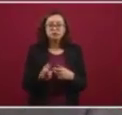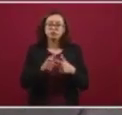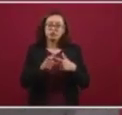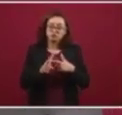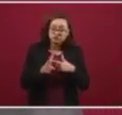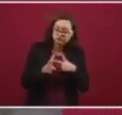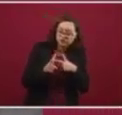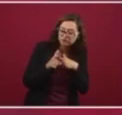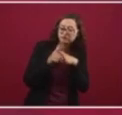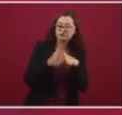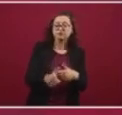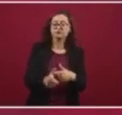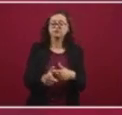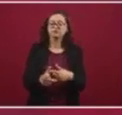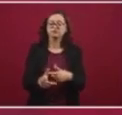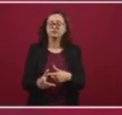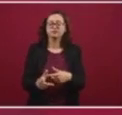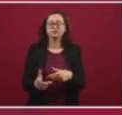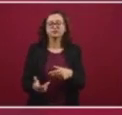fortaleciendo